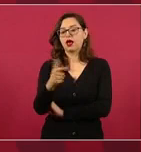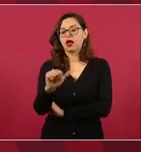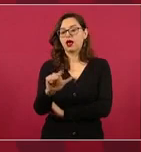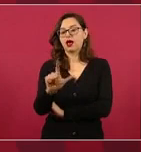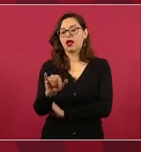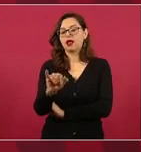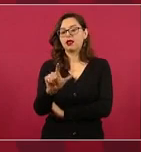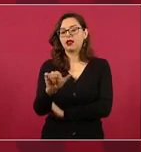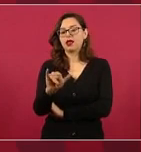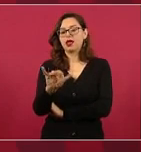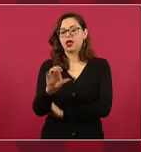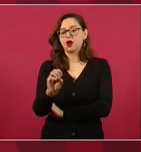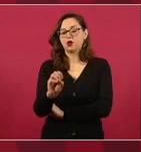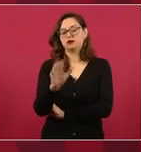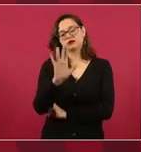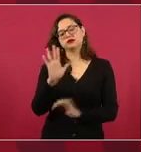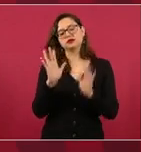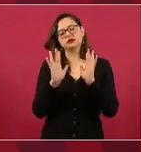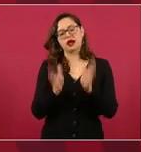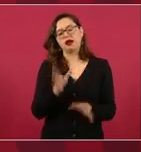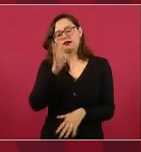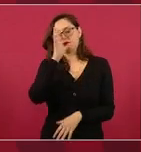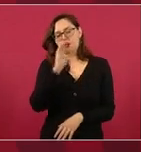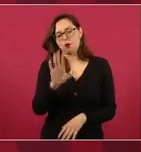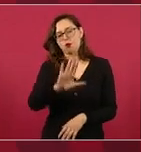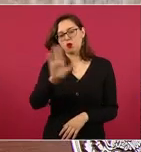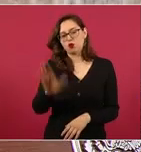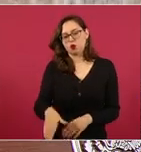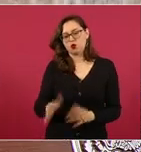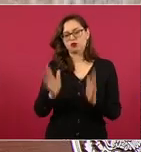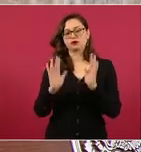ya falleció, Galileo ya grande.